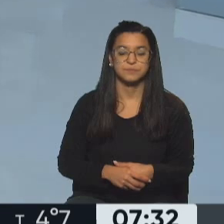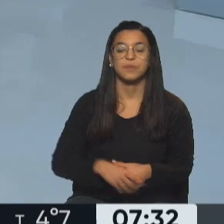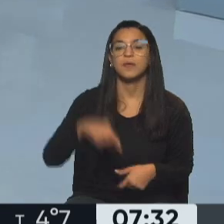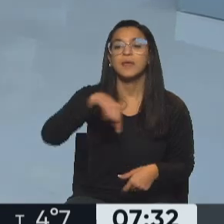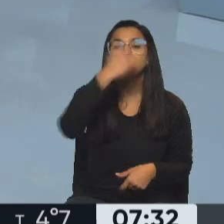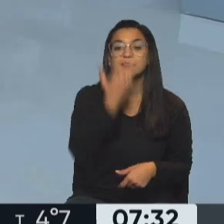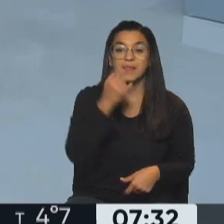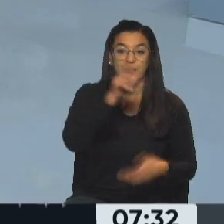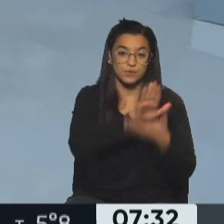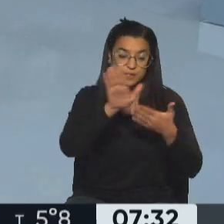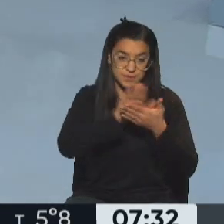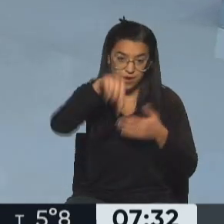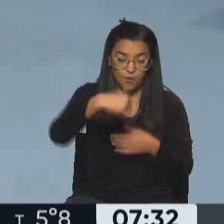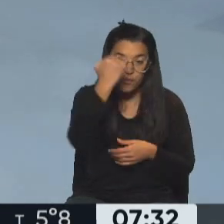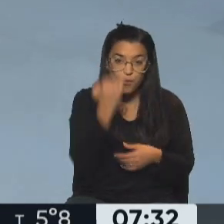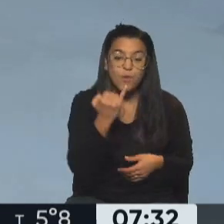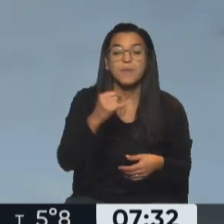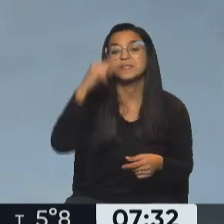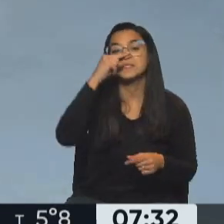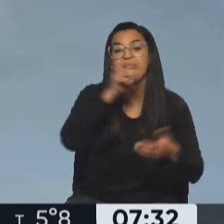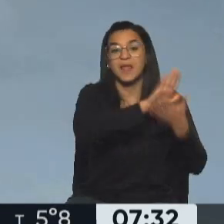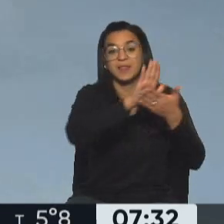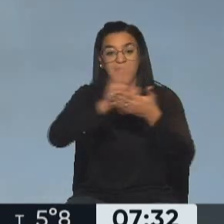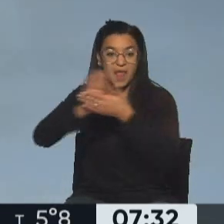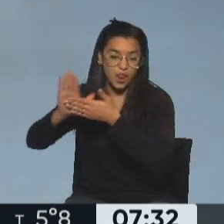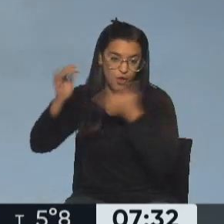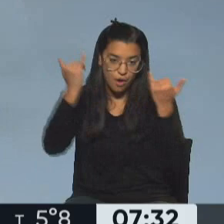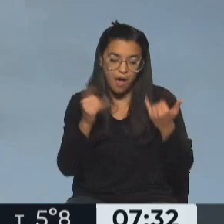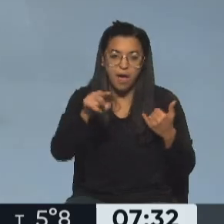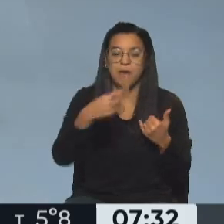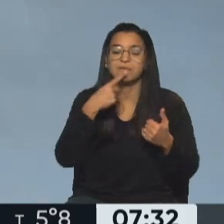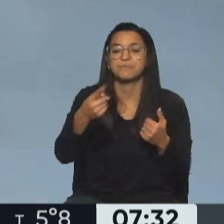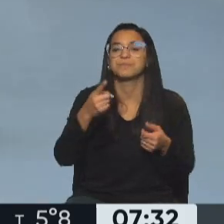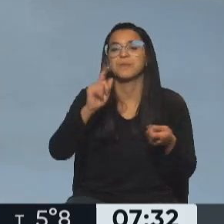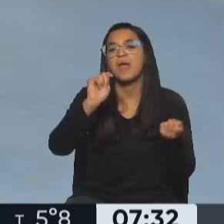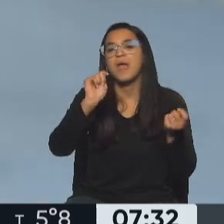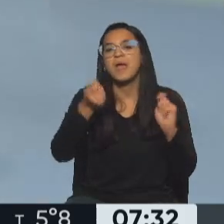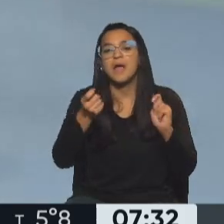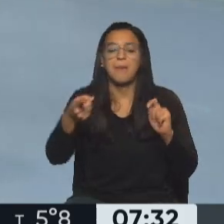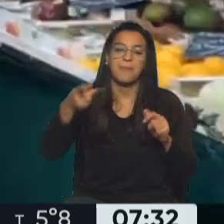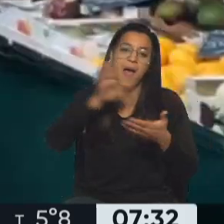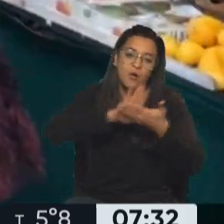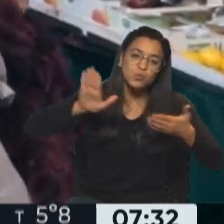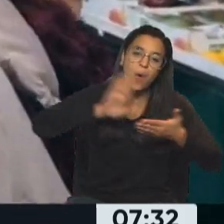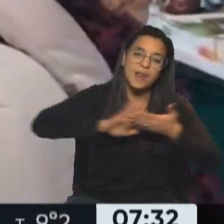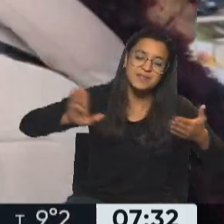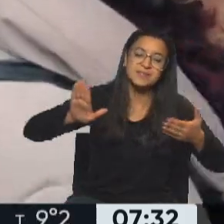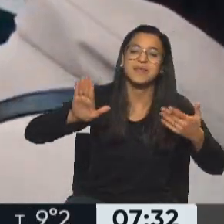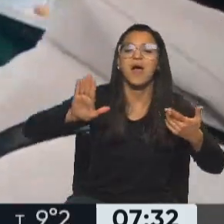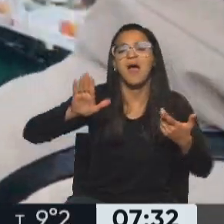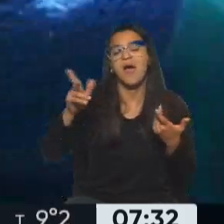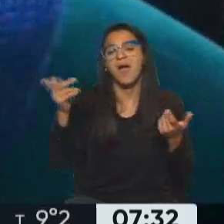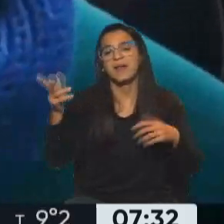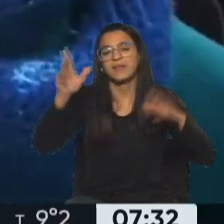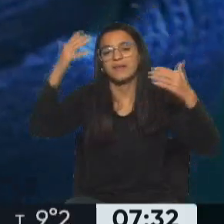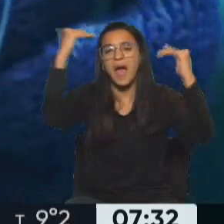Y tenemos estrenos porque hoy es jueves. 7 son los estrenos que van a cambiar, actualizar la cartelera cinematográfica